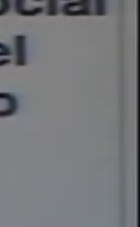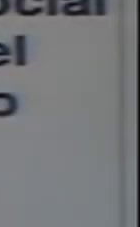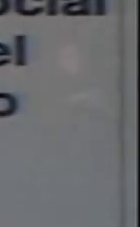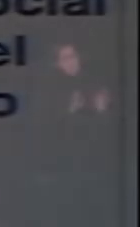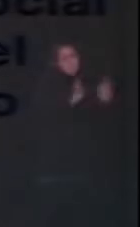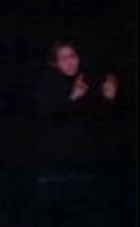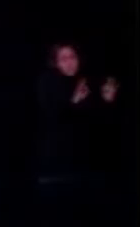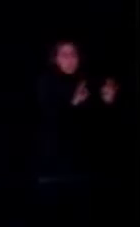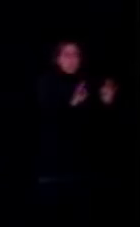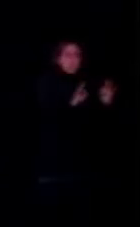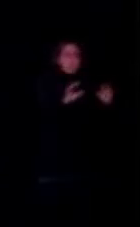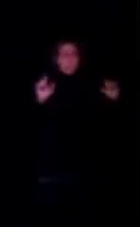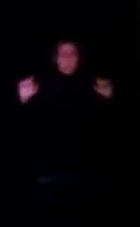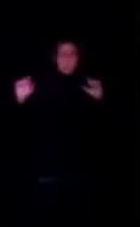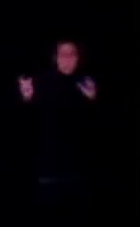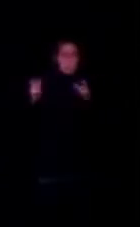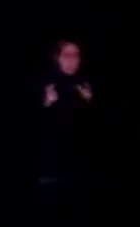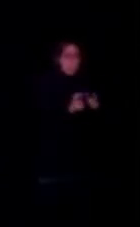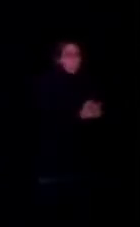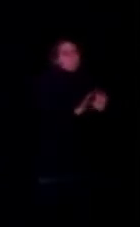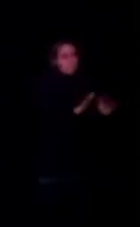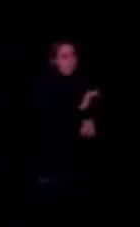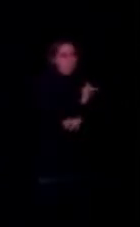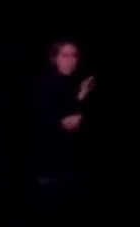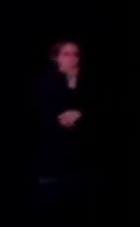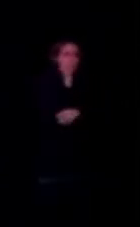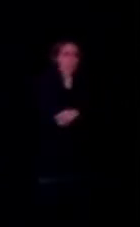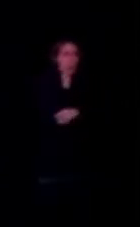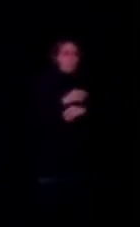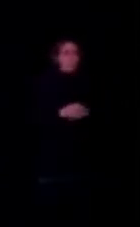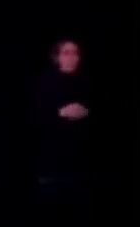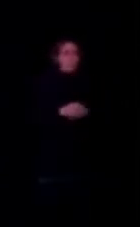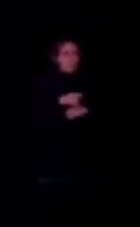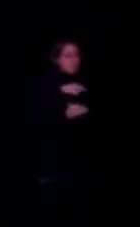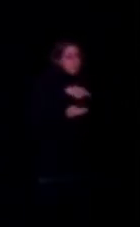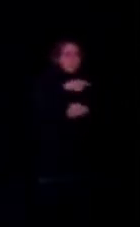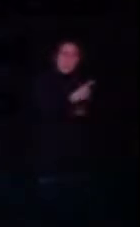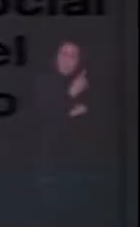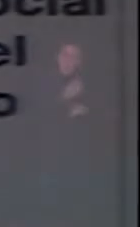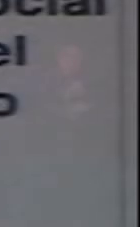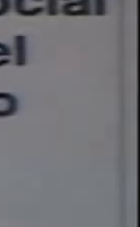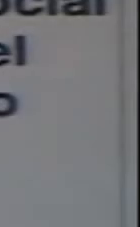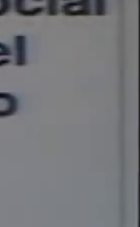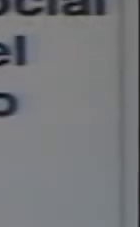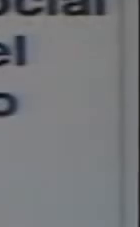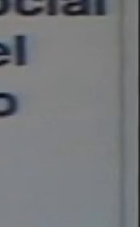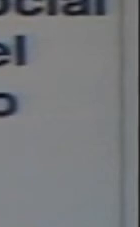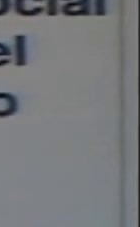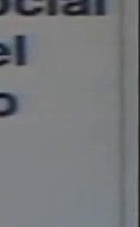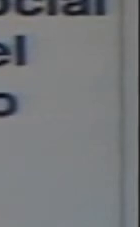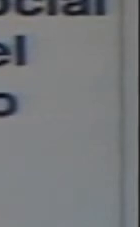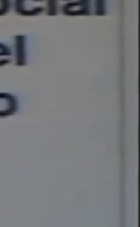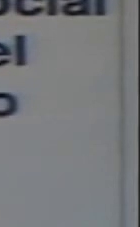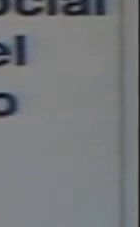pero existen deben estar diseñados pensando en la inclusión personal y social del alumnado en